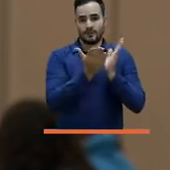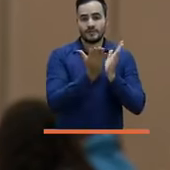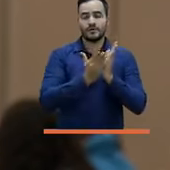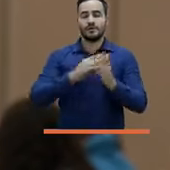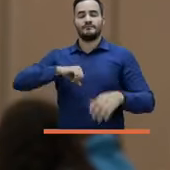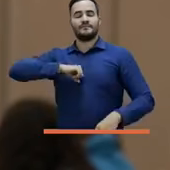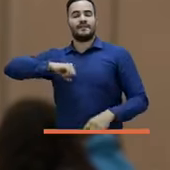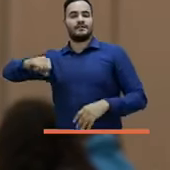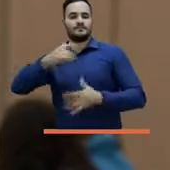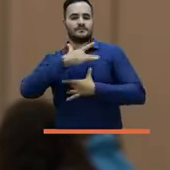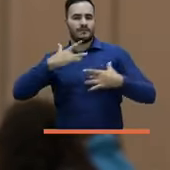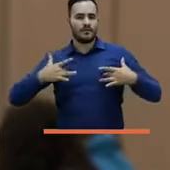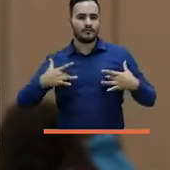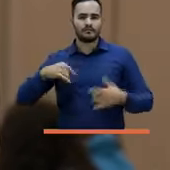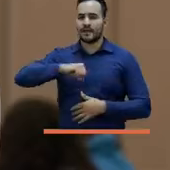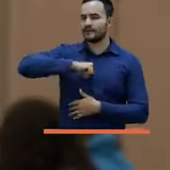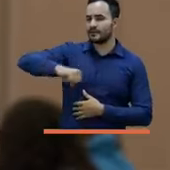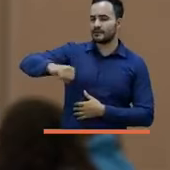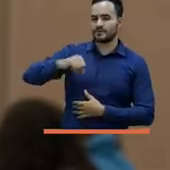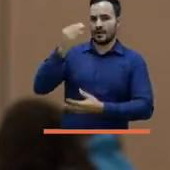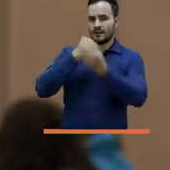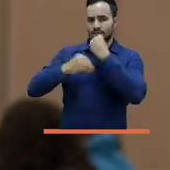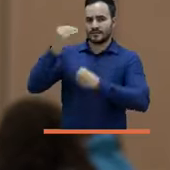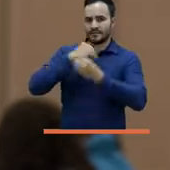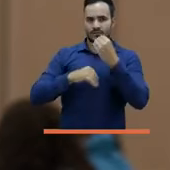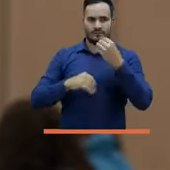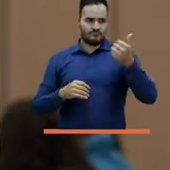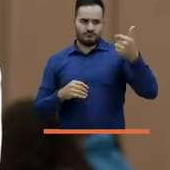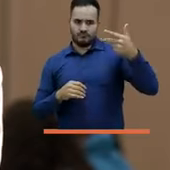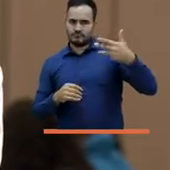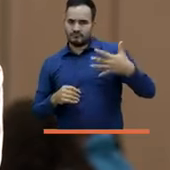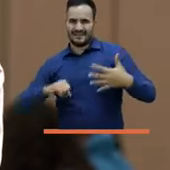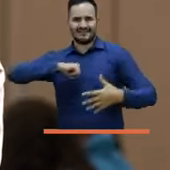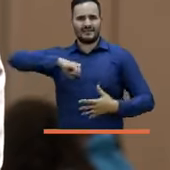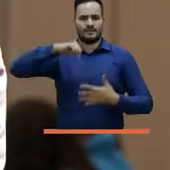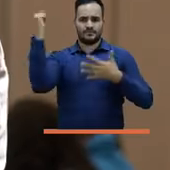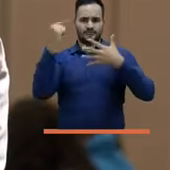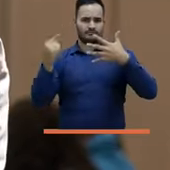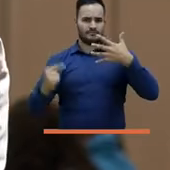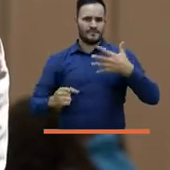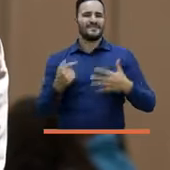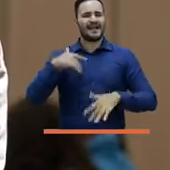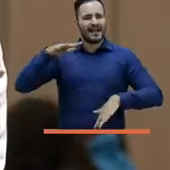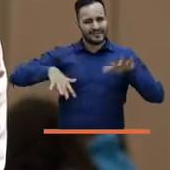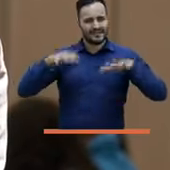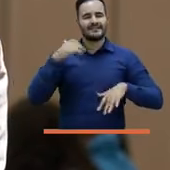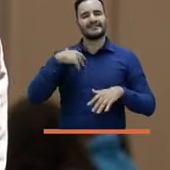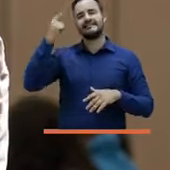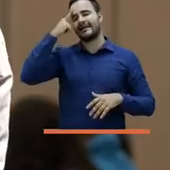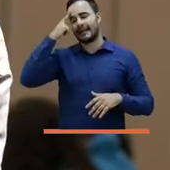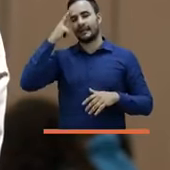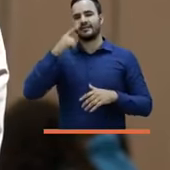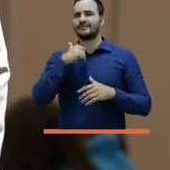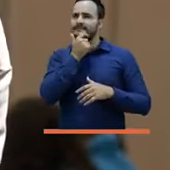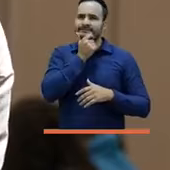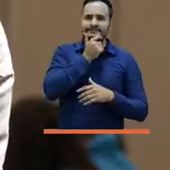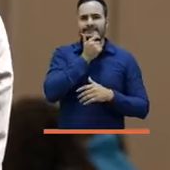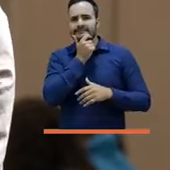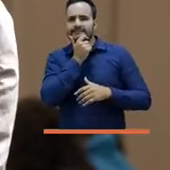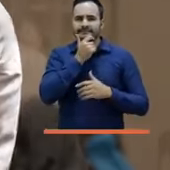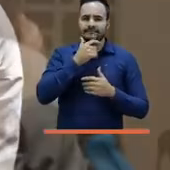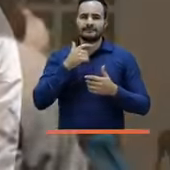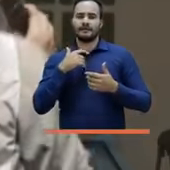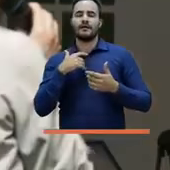a la alimentación digamos que hay una cadena y por esto es a veces tan tan peligroso la idea de todo está en tu mente